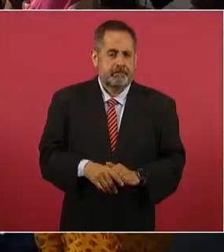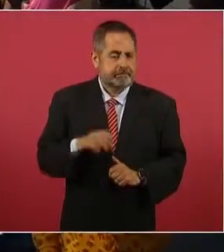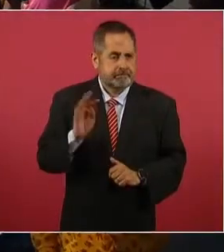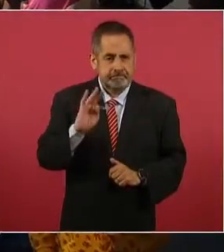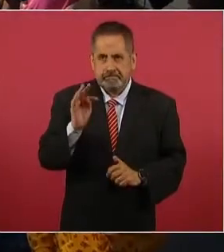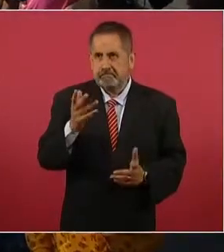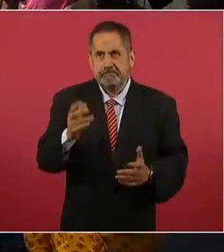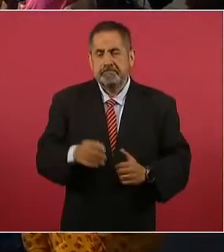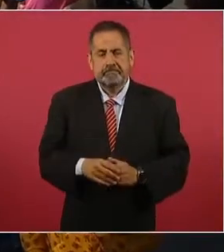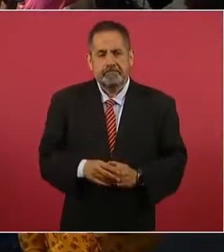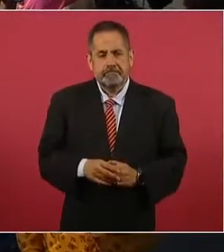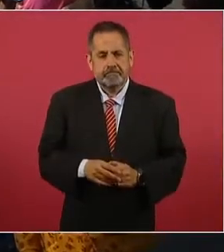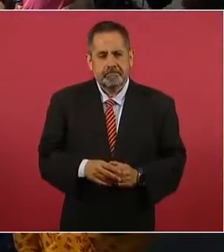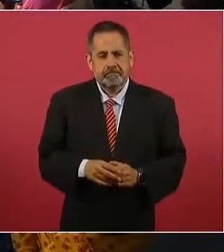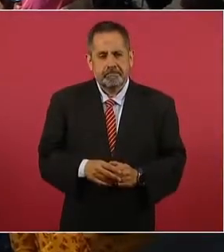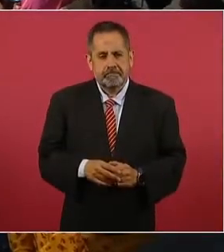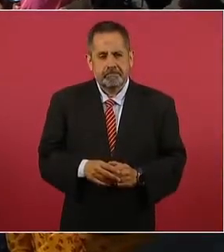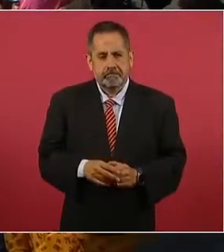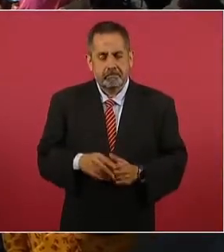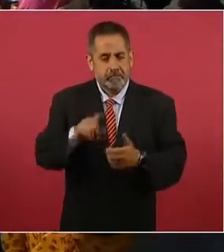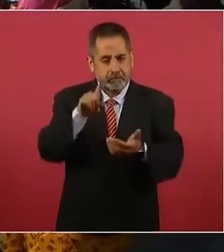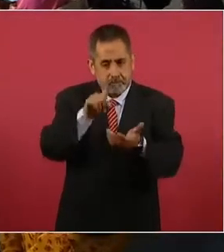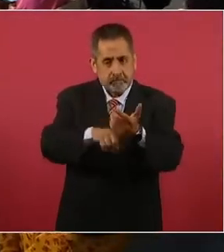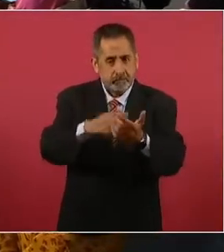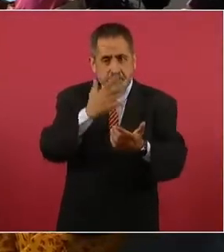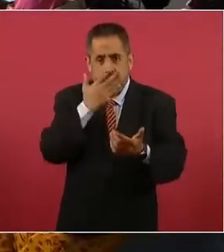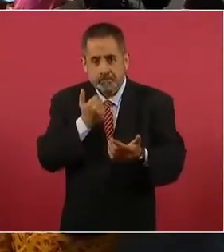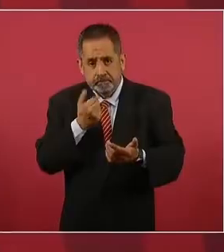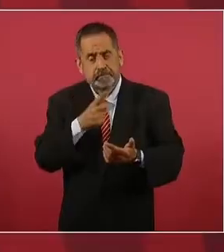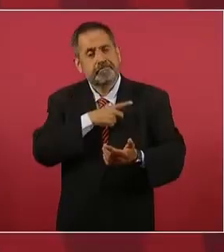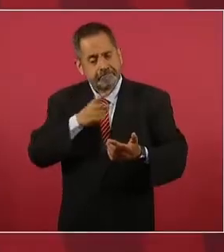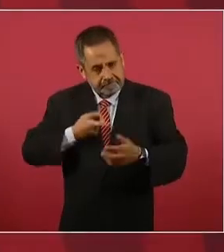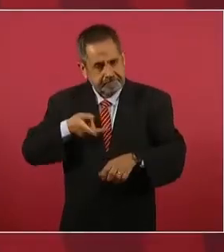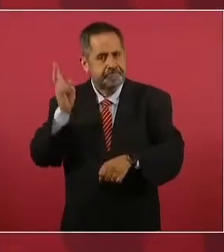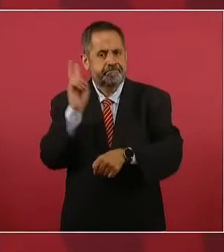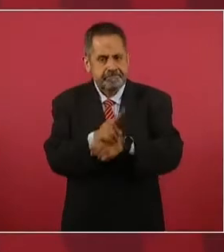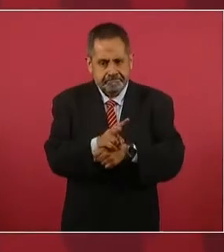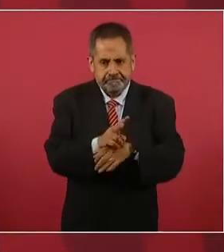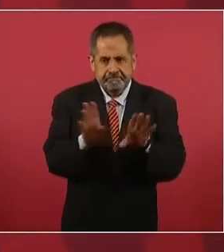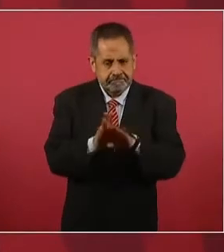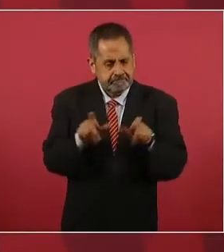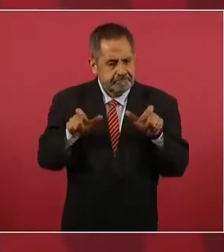si no tienen el mecanismo, lo deben de crear.